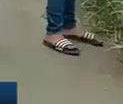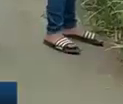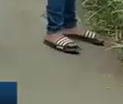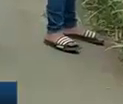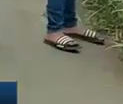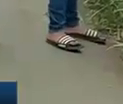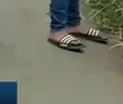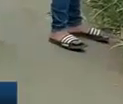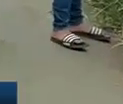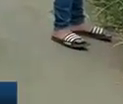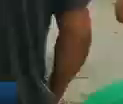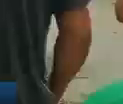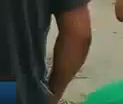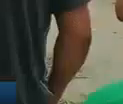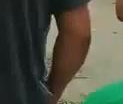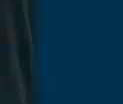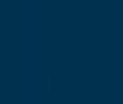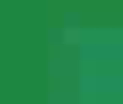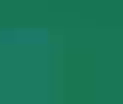en la cabeza.